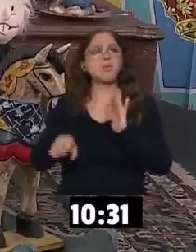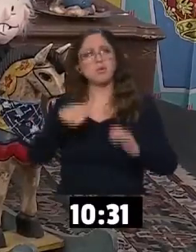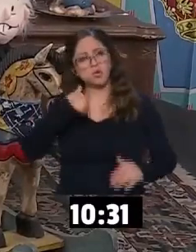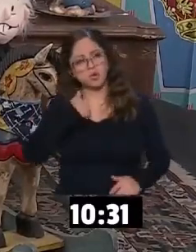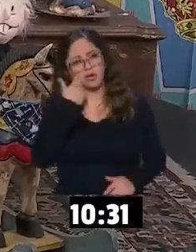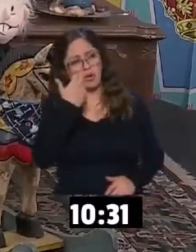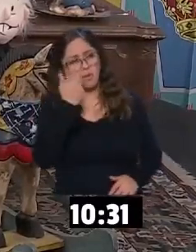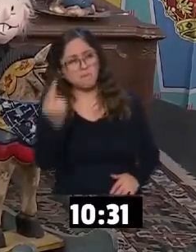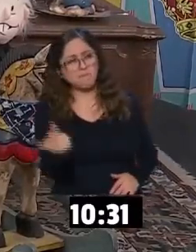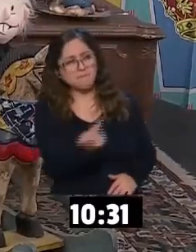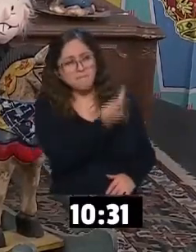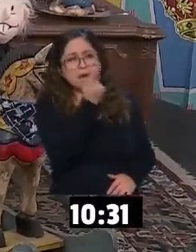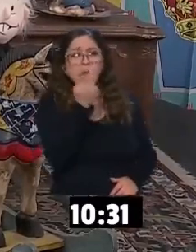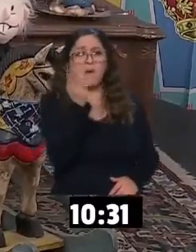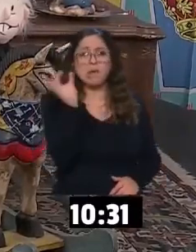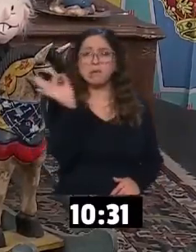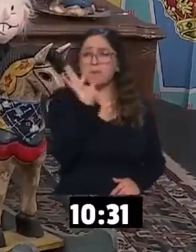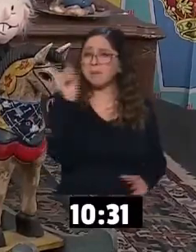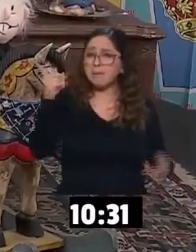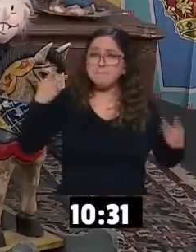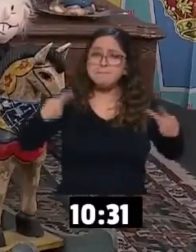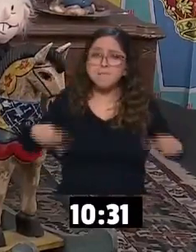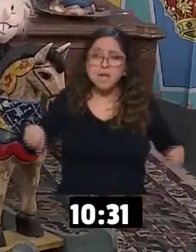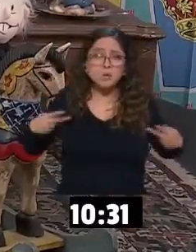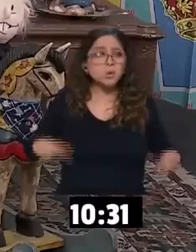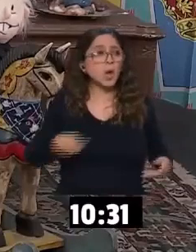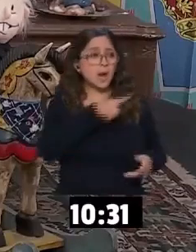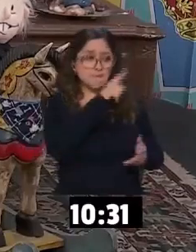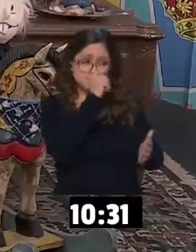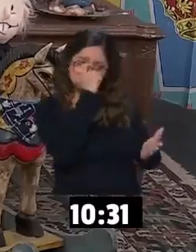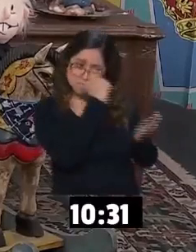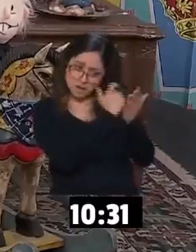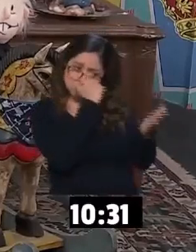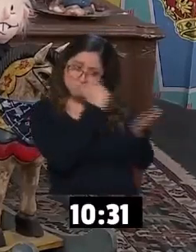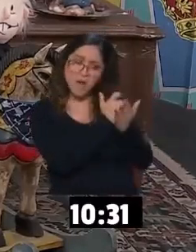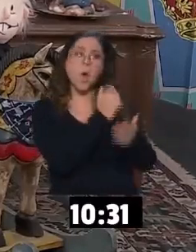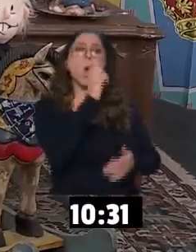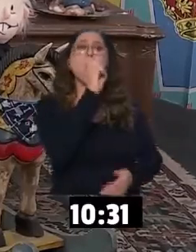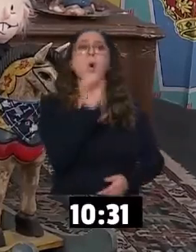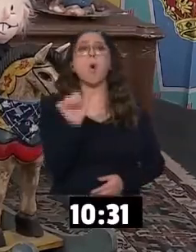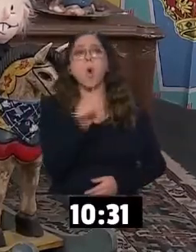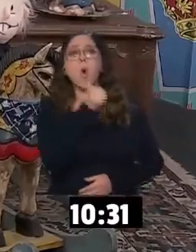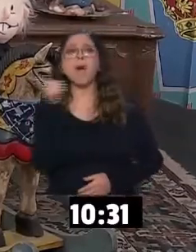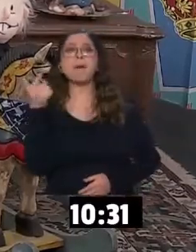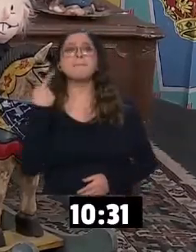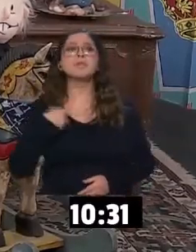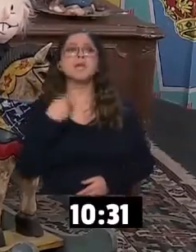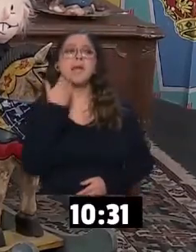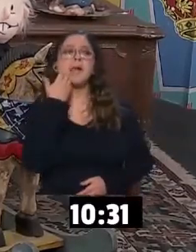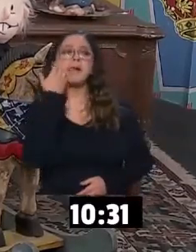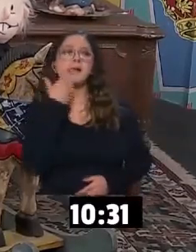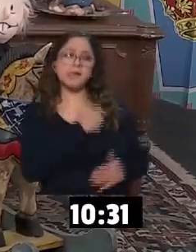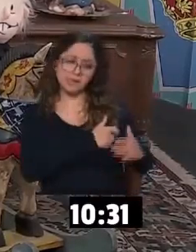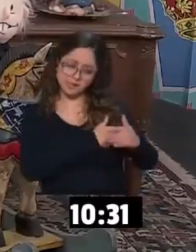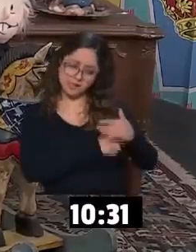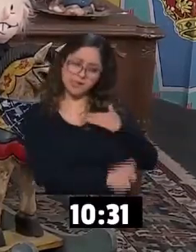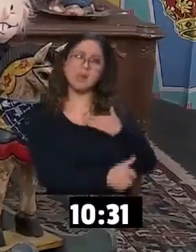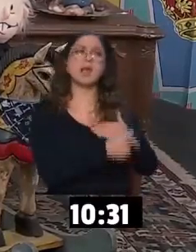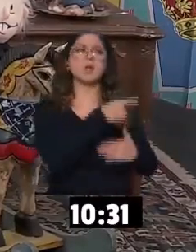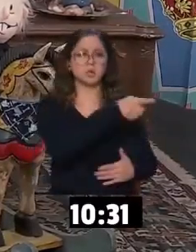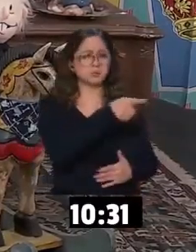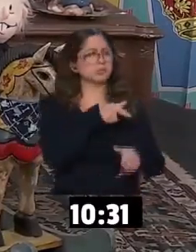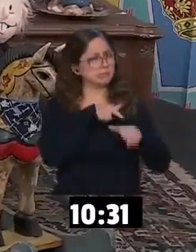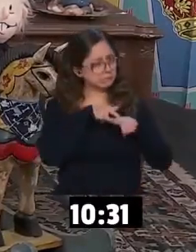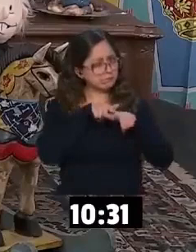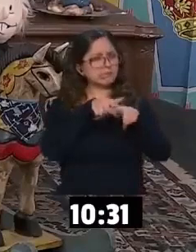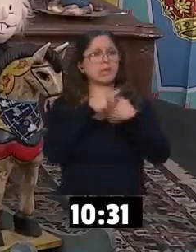lo quisieron untar la mano Ya para que ve dijera, que era la usanza de era la aquellas usanza de antes, administraciones. para que no, pues, usted dijera sí,